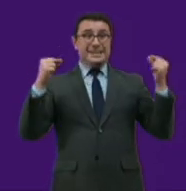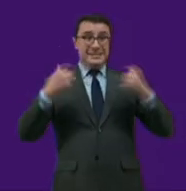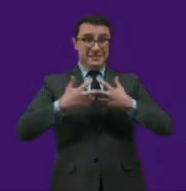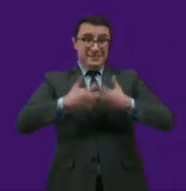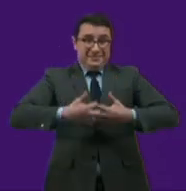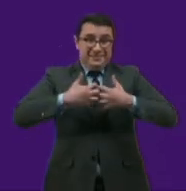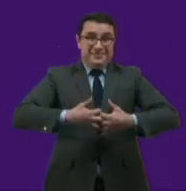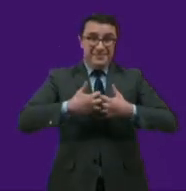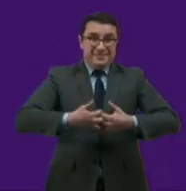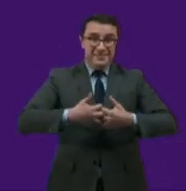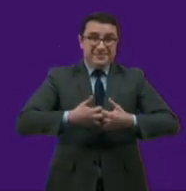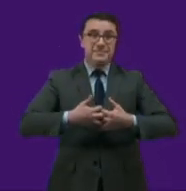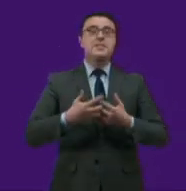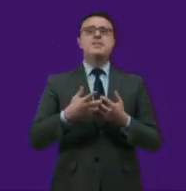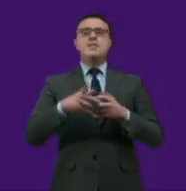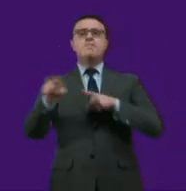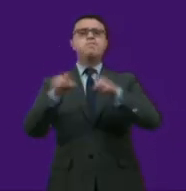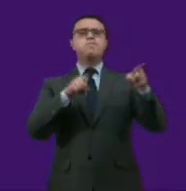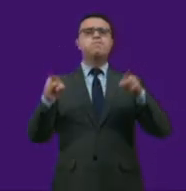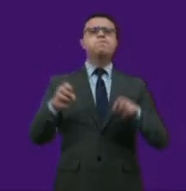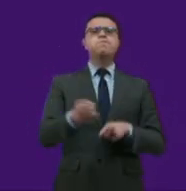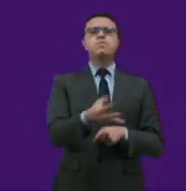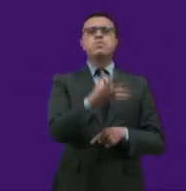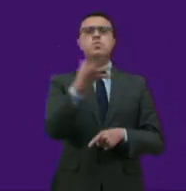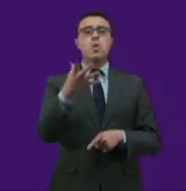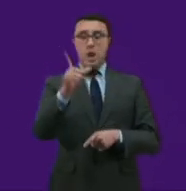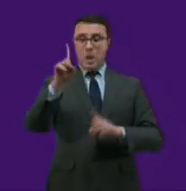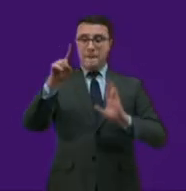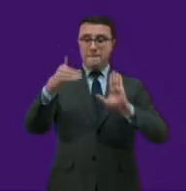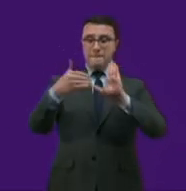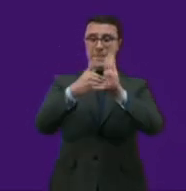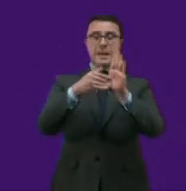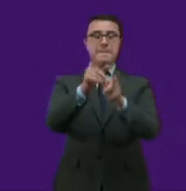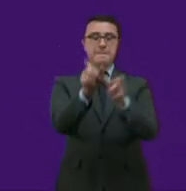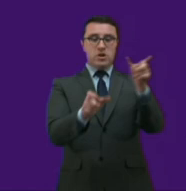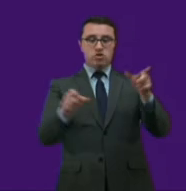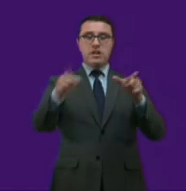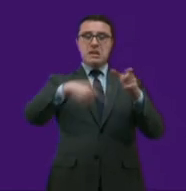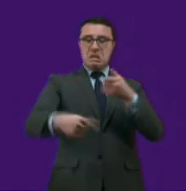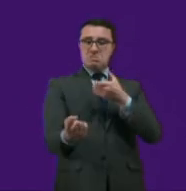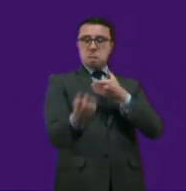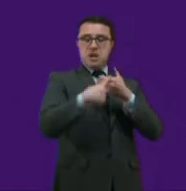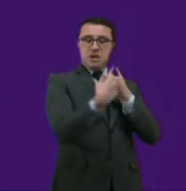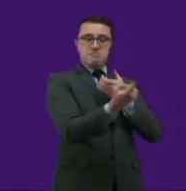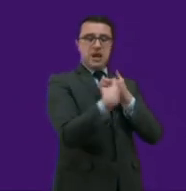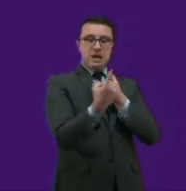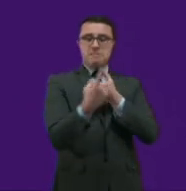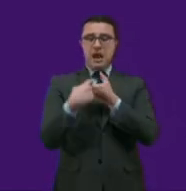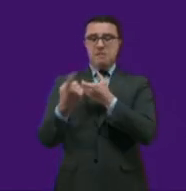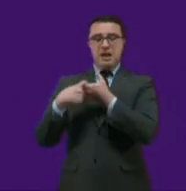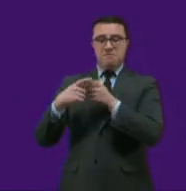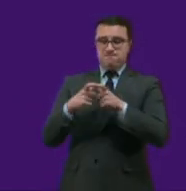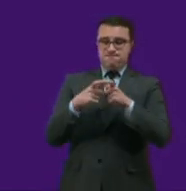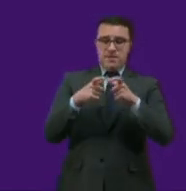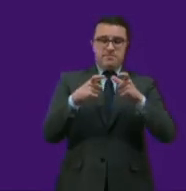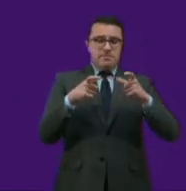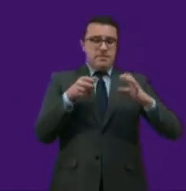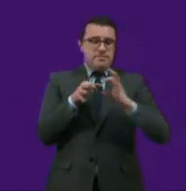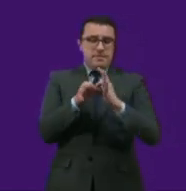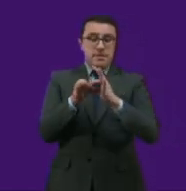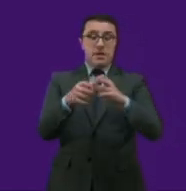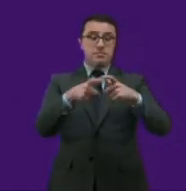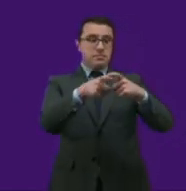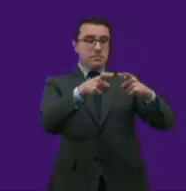tenemos a más de 1,000 personas con stock options. Son más de 1,000 socios de la compañía que a medida que Rappi crece, crecen